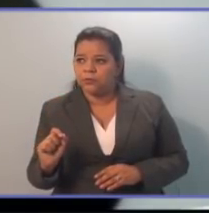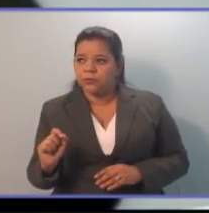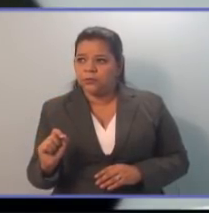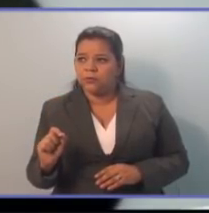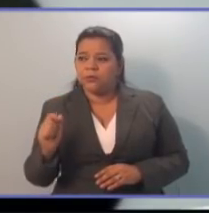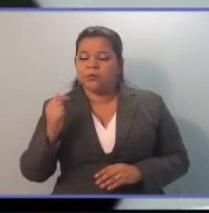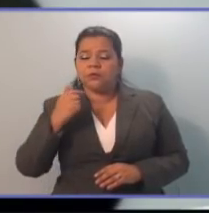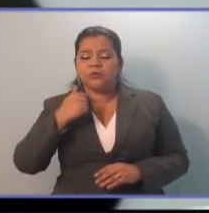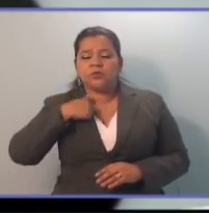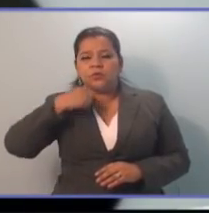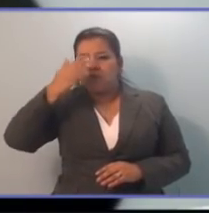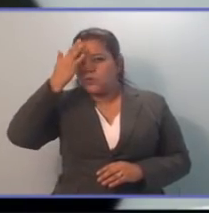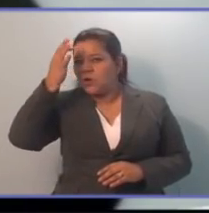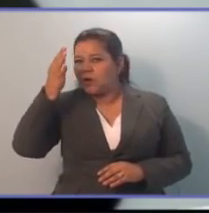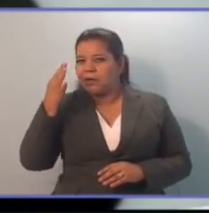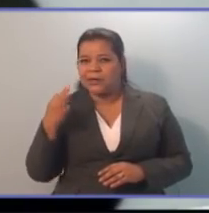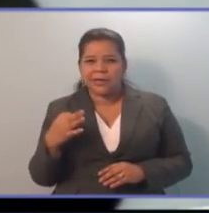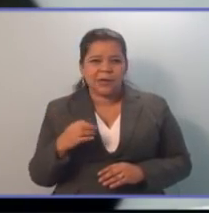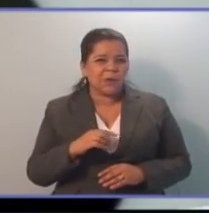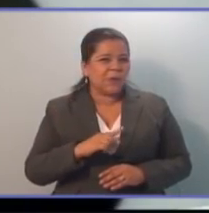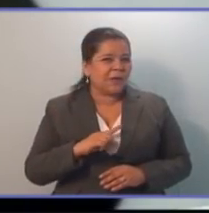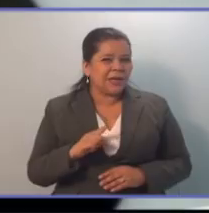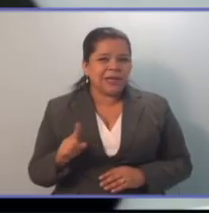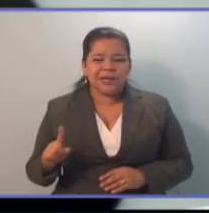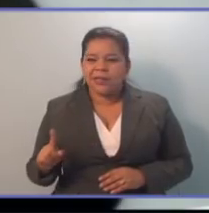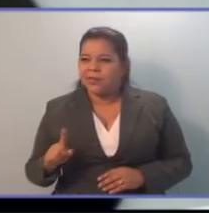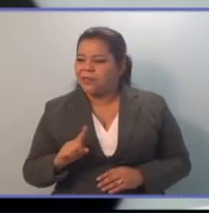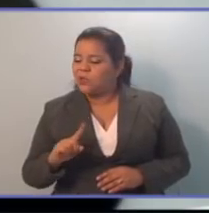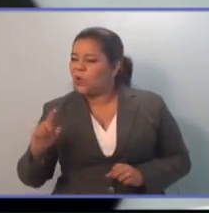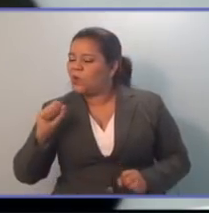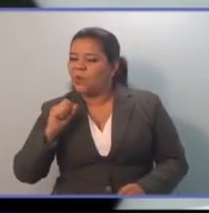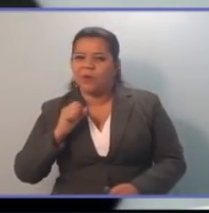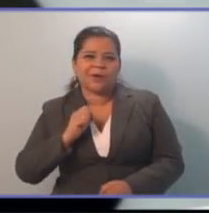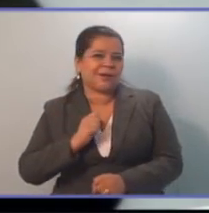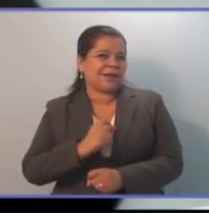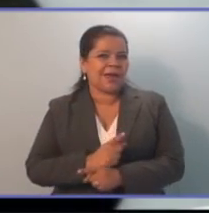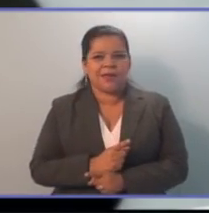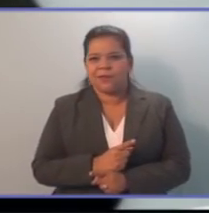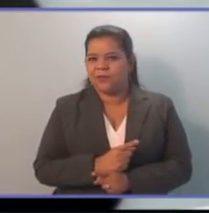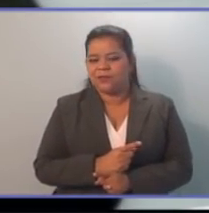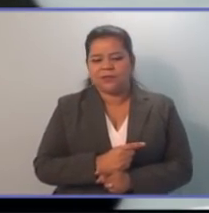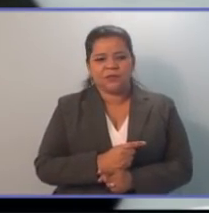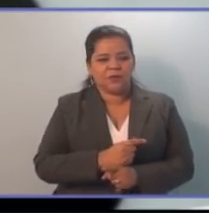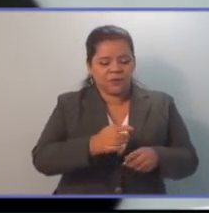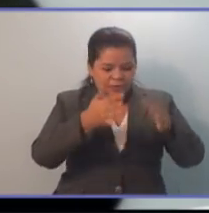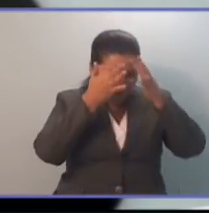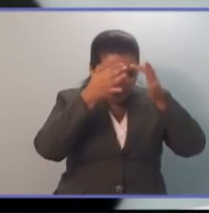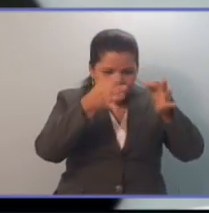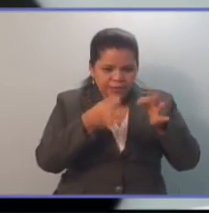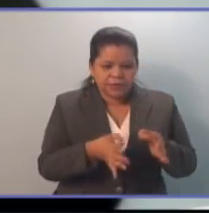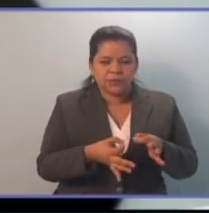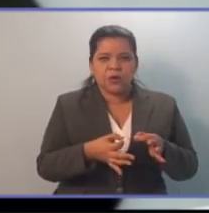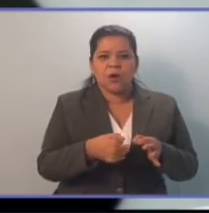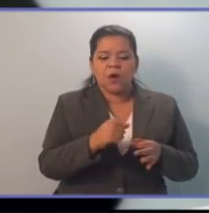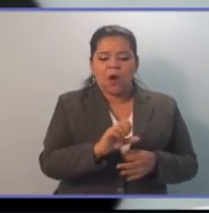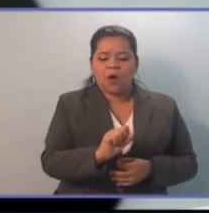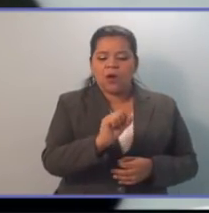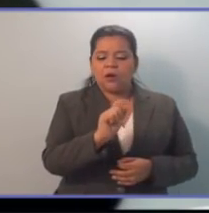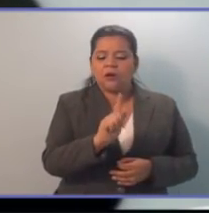yo considero que no ha sido el adecuado por parte de la sala, y